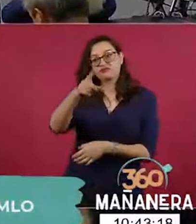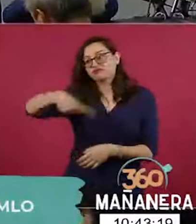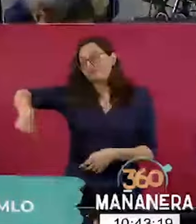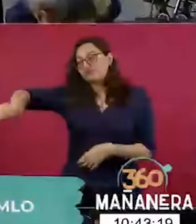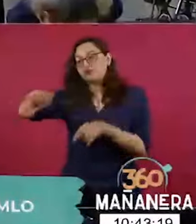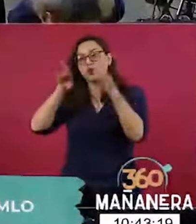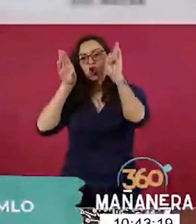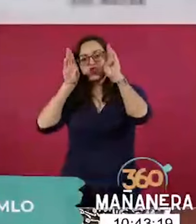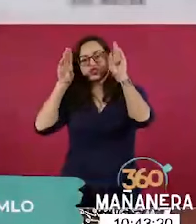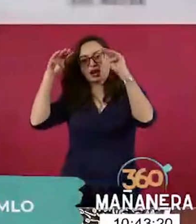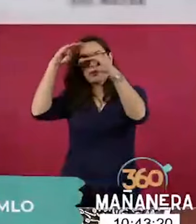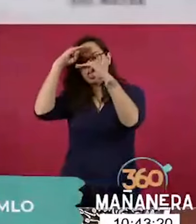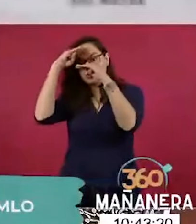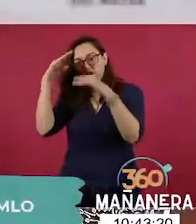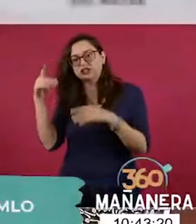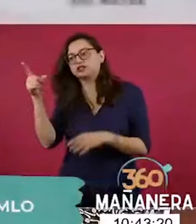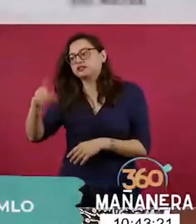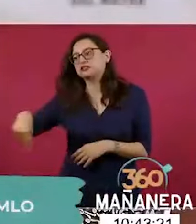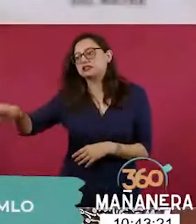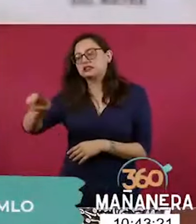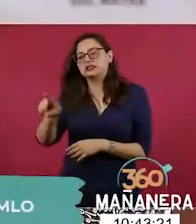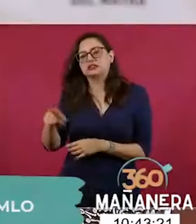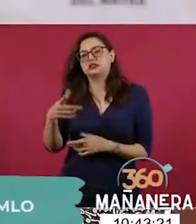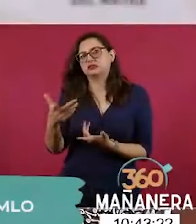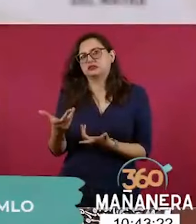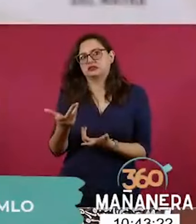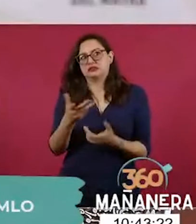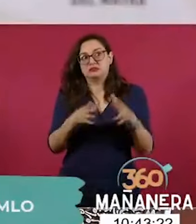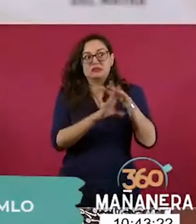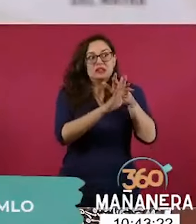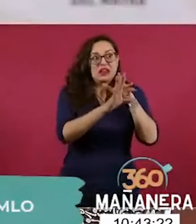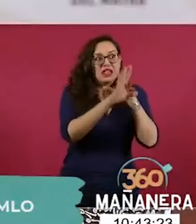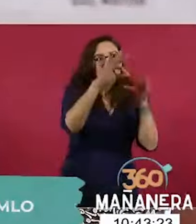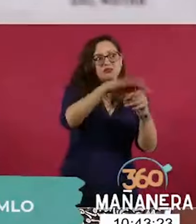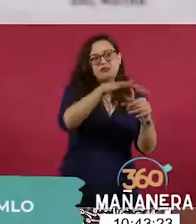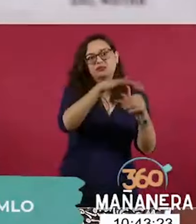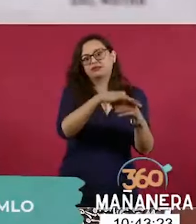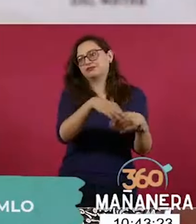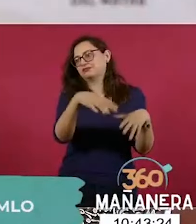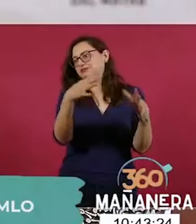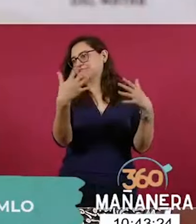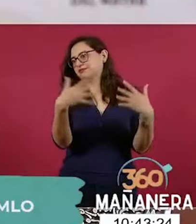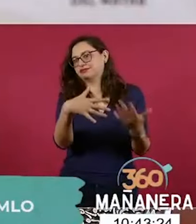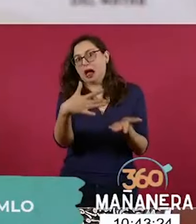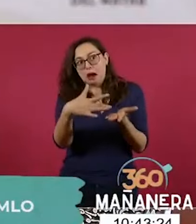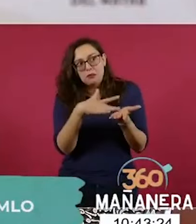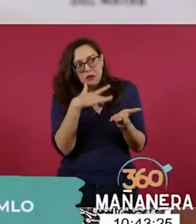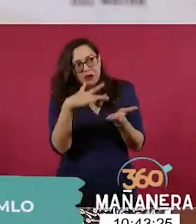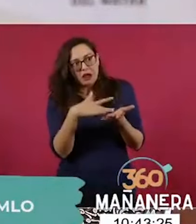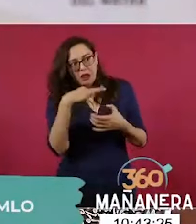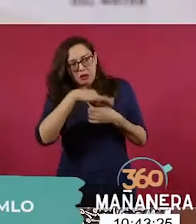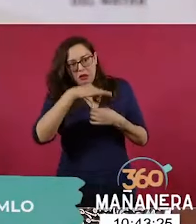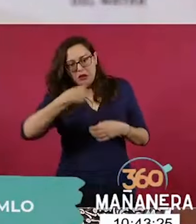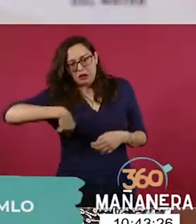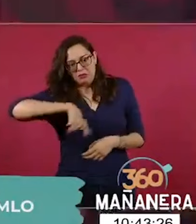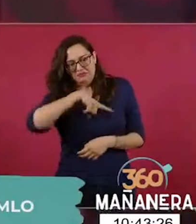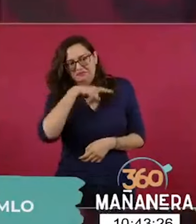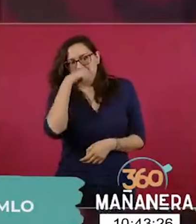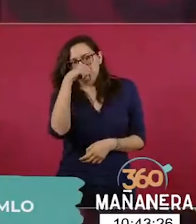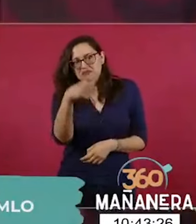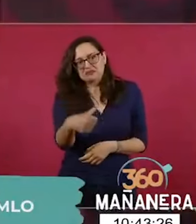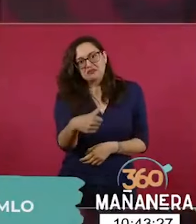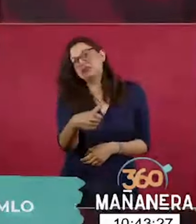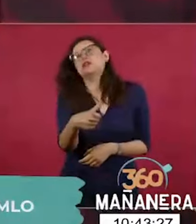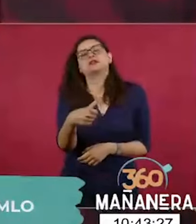saben que no ganan en el extranjero y